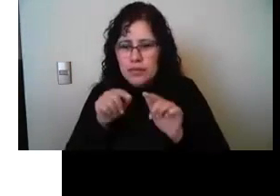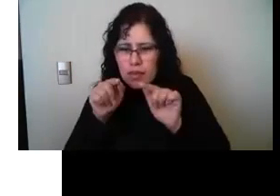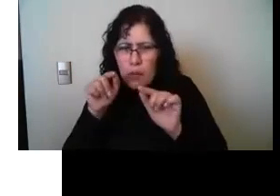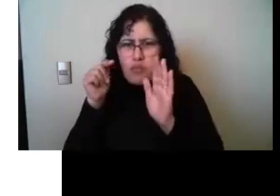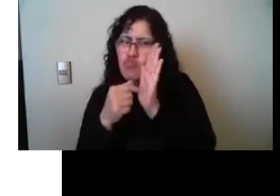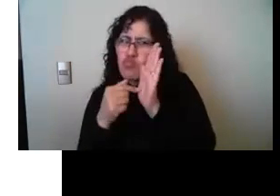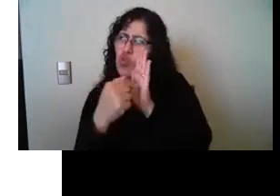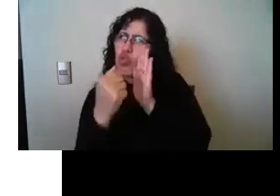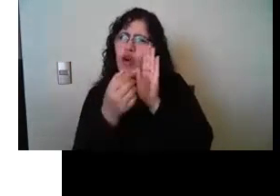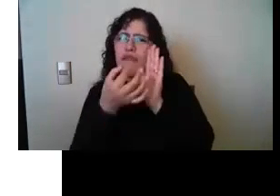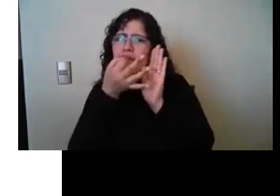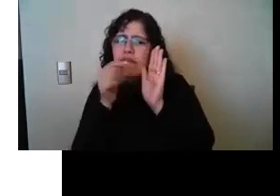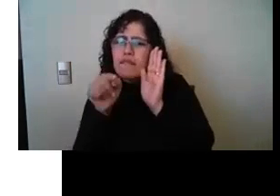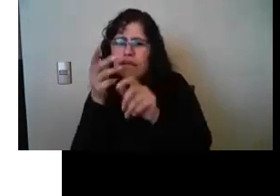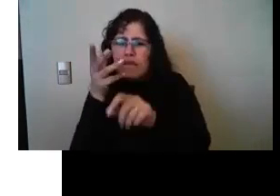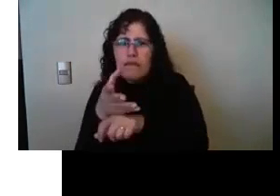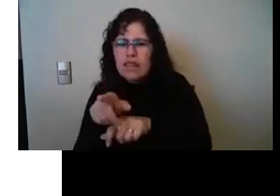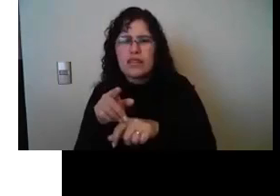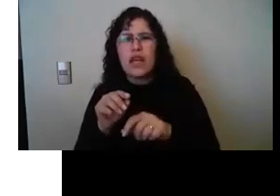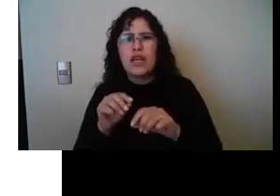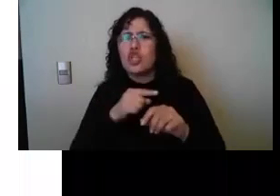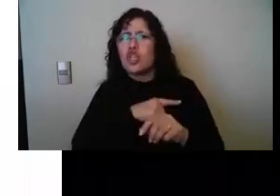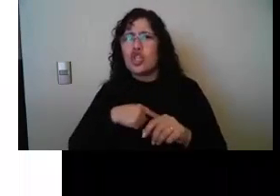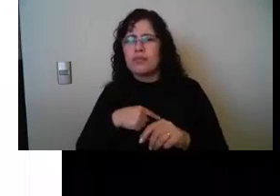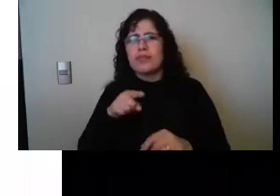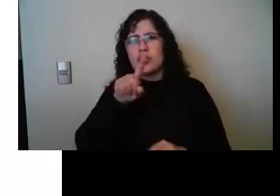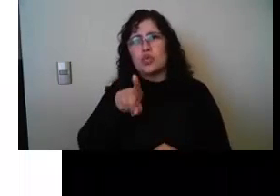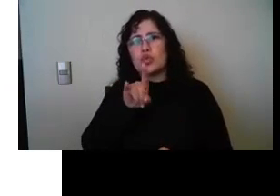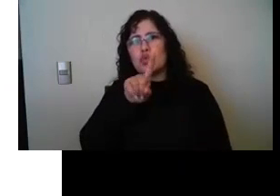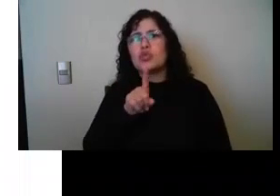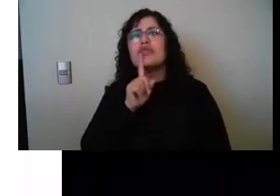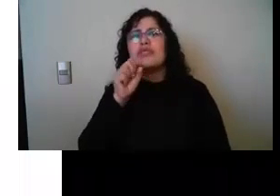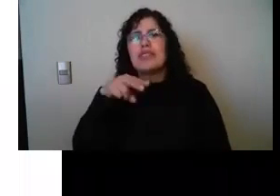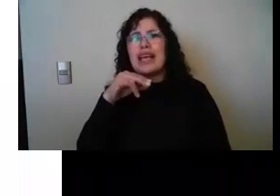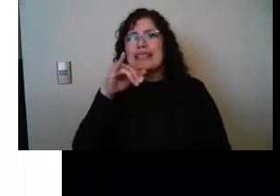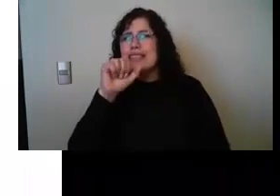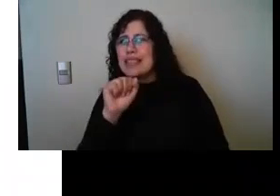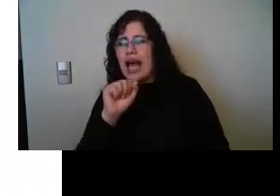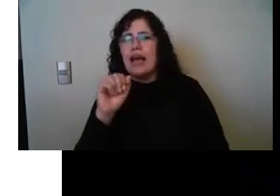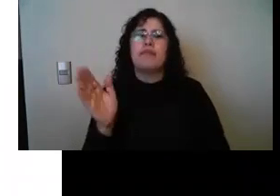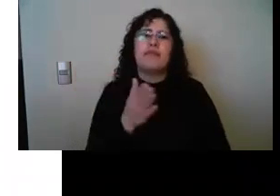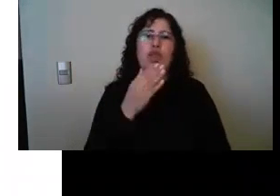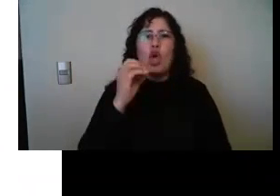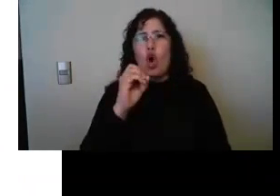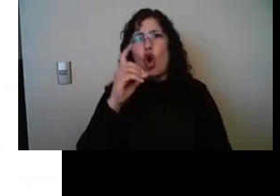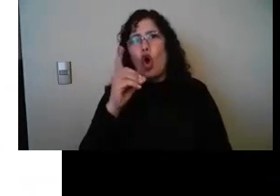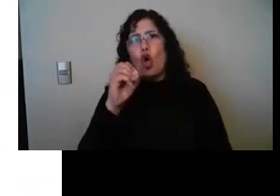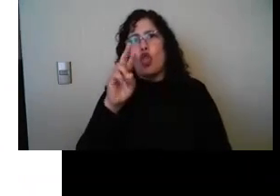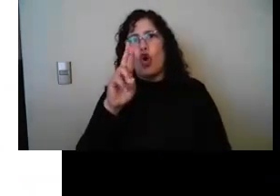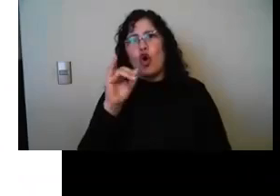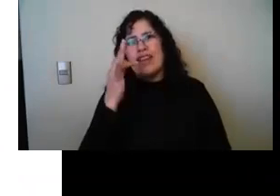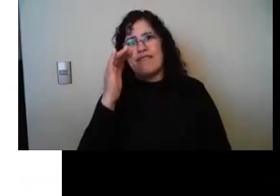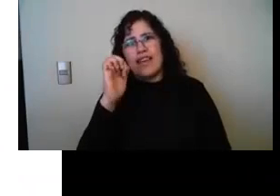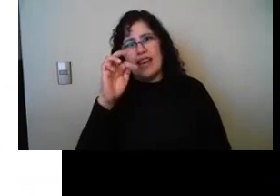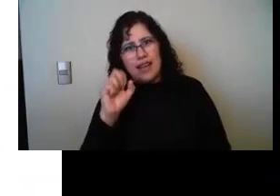color verde corresponden a las sustancias odoríferas, ¿ya? Las que vienen con el aire que uno